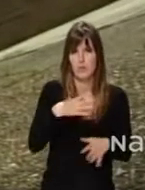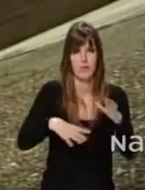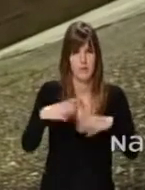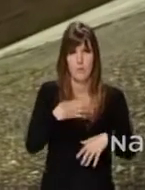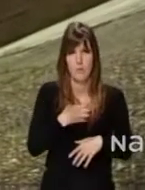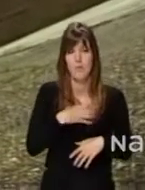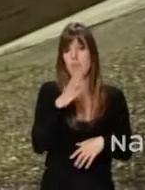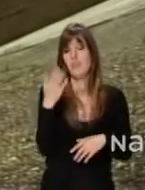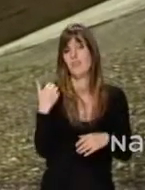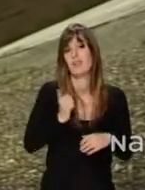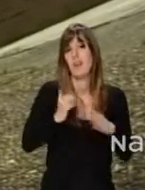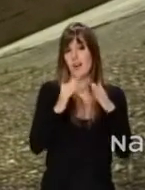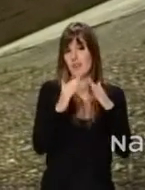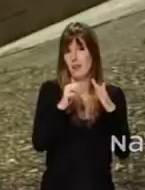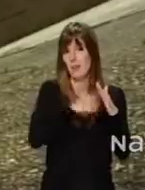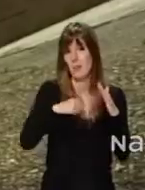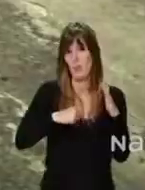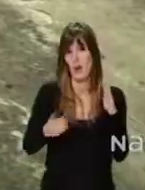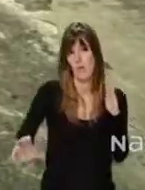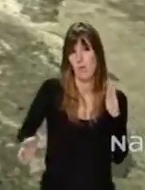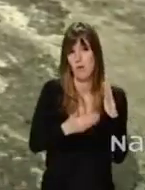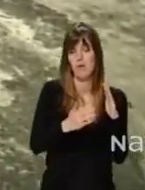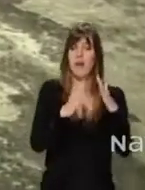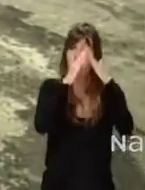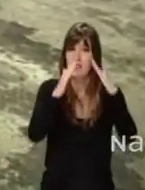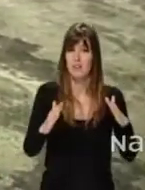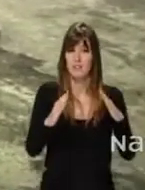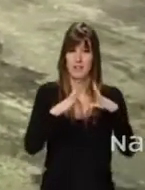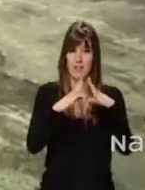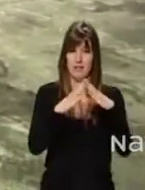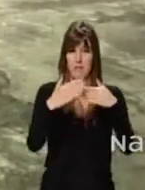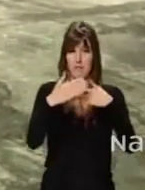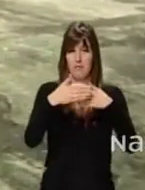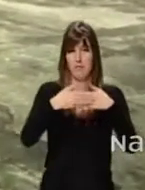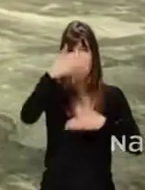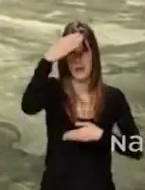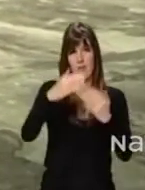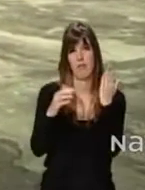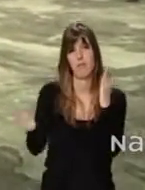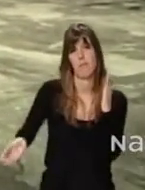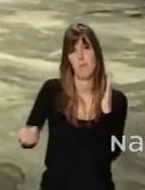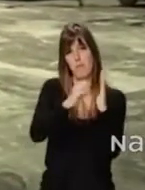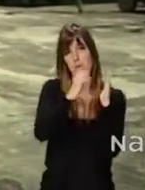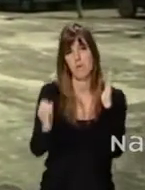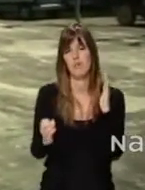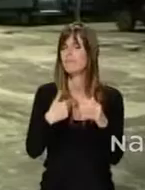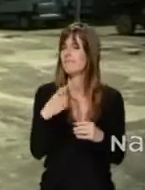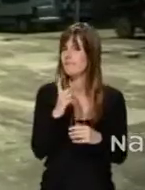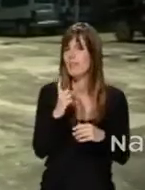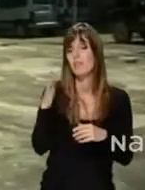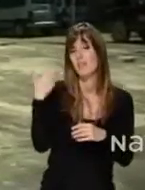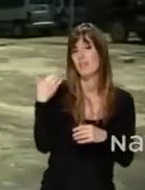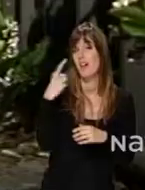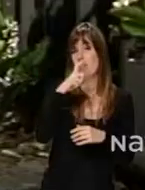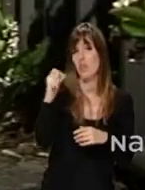una fachada de una vivienda y luego de la iglesia y no les permitían jugar y entonces fueron ellos los jóvenes de entonces, hace ciento y